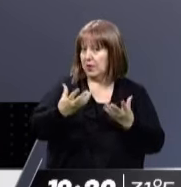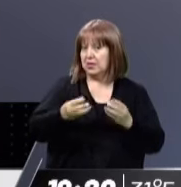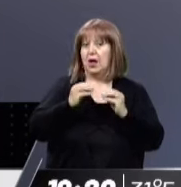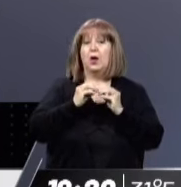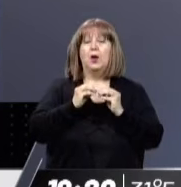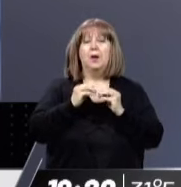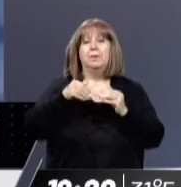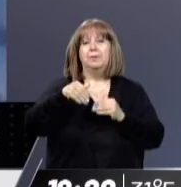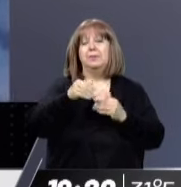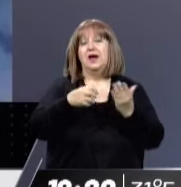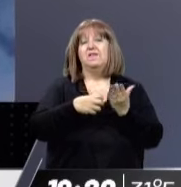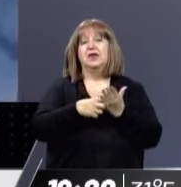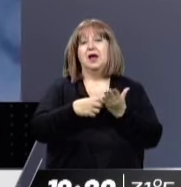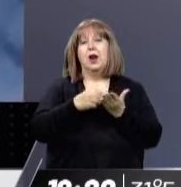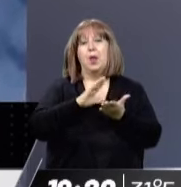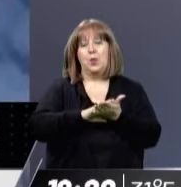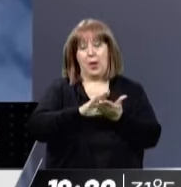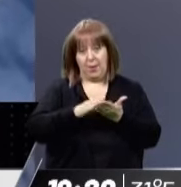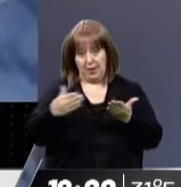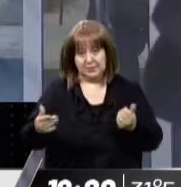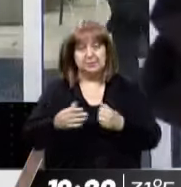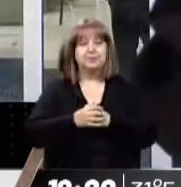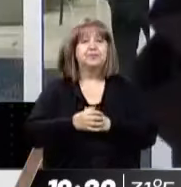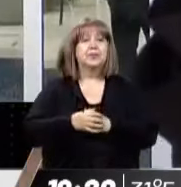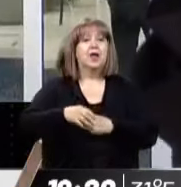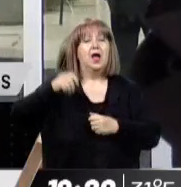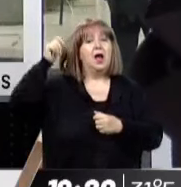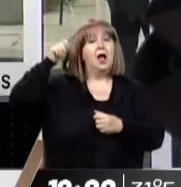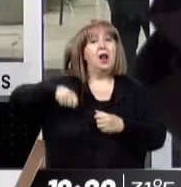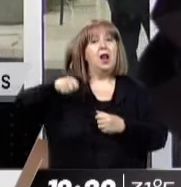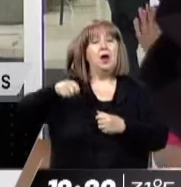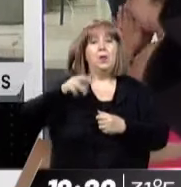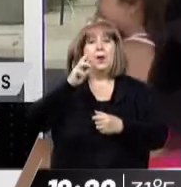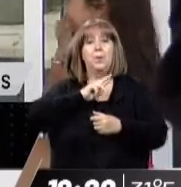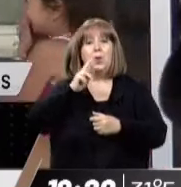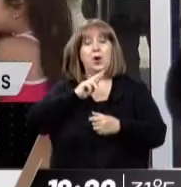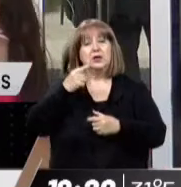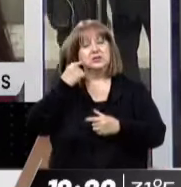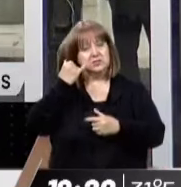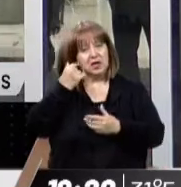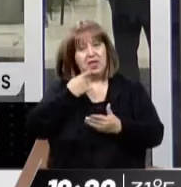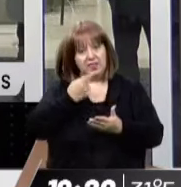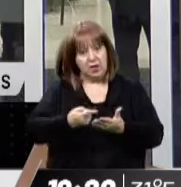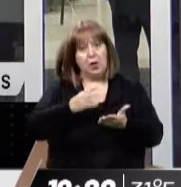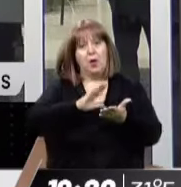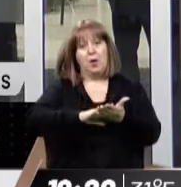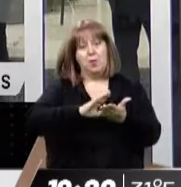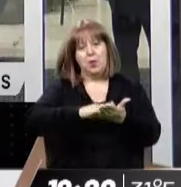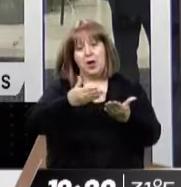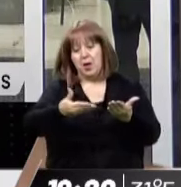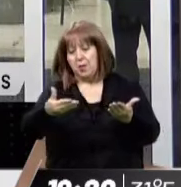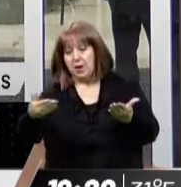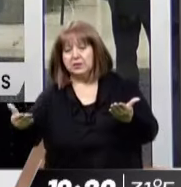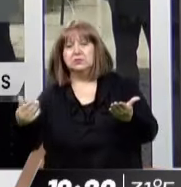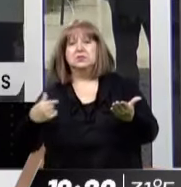de la causa. La juez del juzgado penal colegiado evaluó todos los elementos probatorios que le había exhibido la